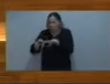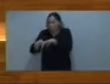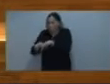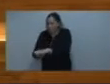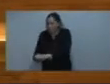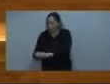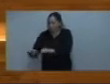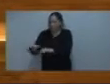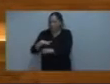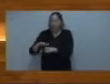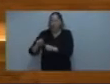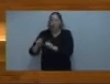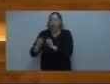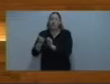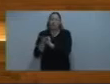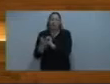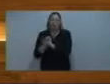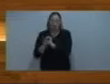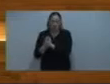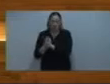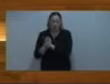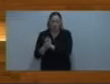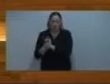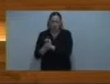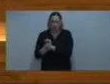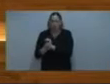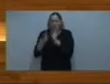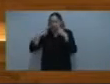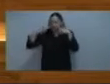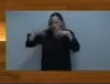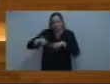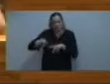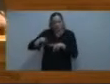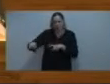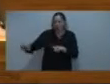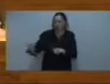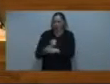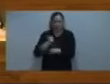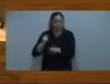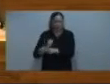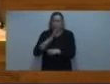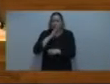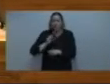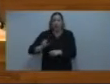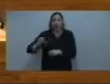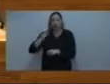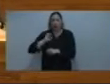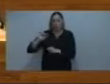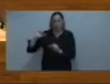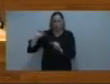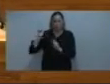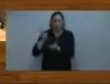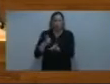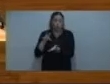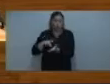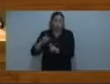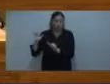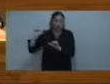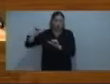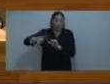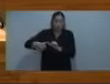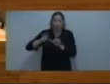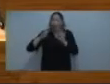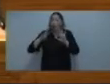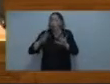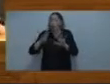Reconocemos, y queremos hacerlo hoy aquí, la extraordinaria labor que viene realizando. Cierro comillas. 8 de febrero